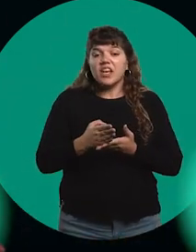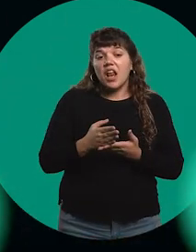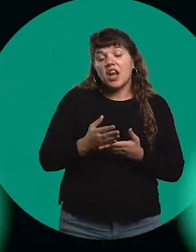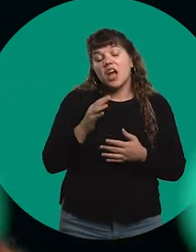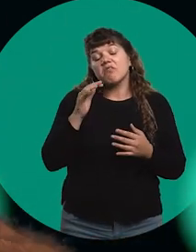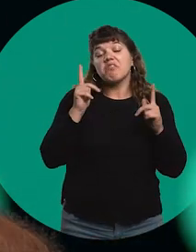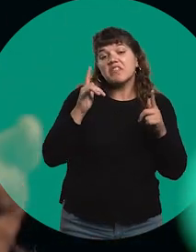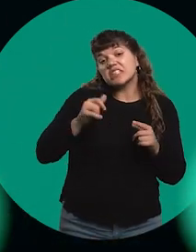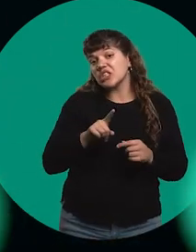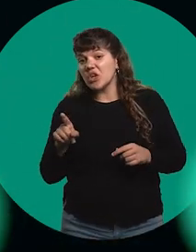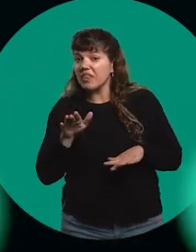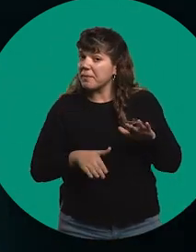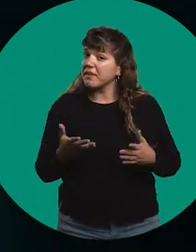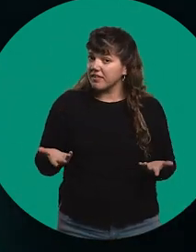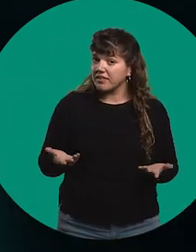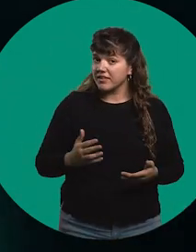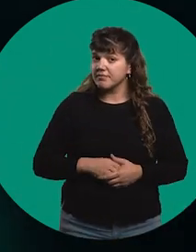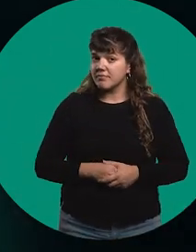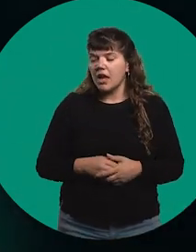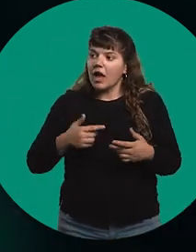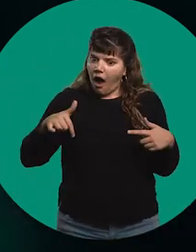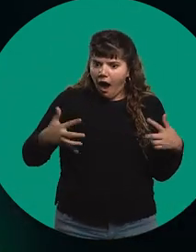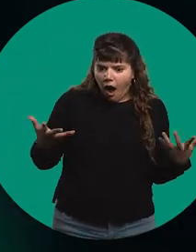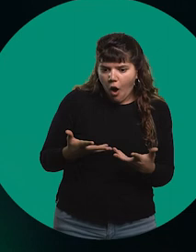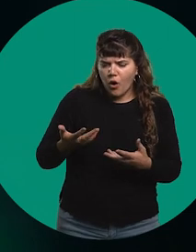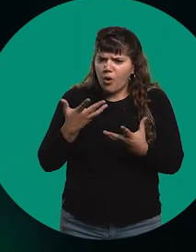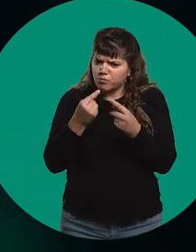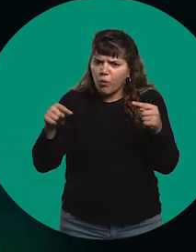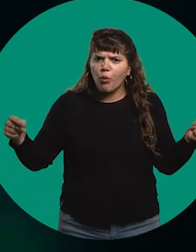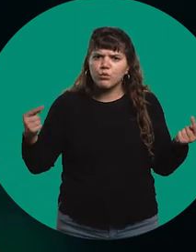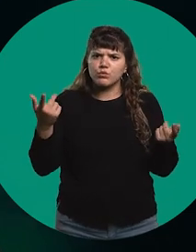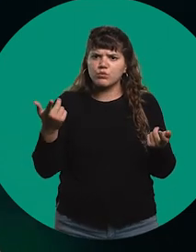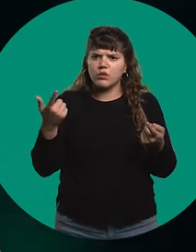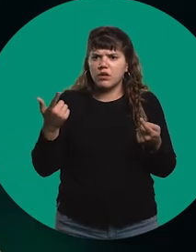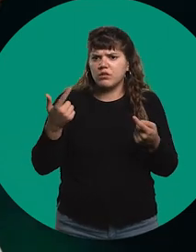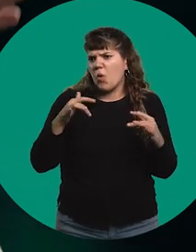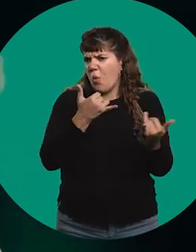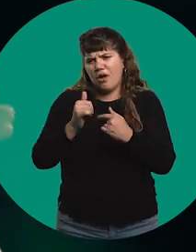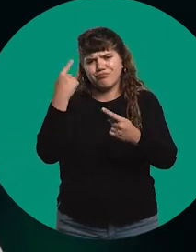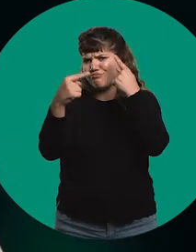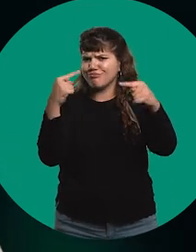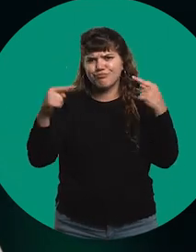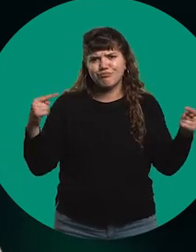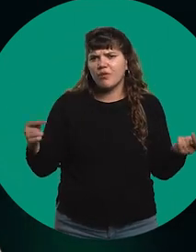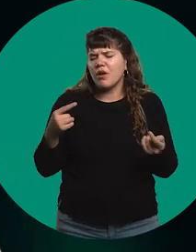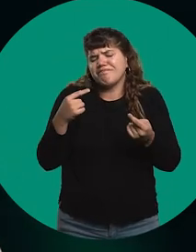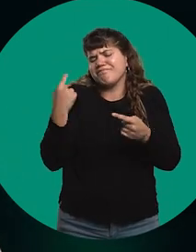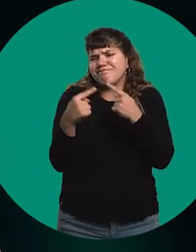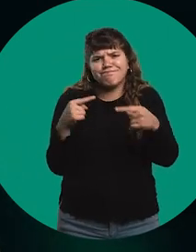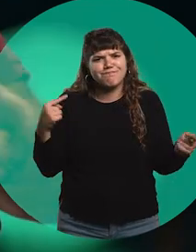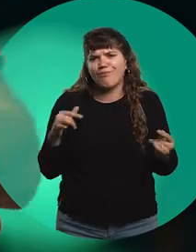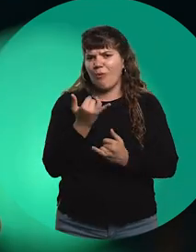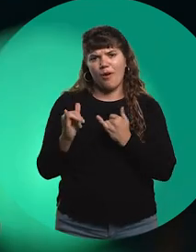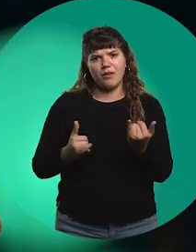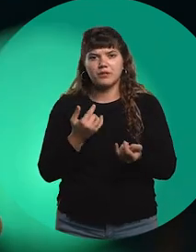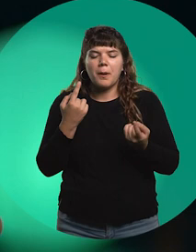menos divertida. Y hoy por día aparecen montones de recursos, ¿no?, lúdicos, de juegos de todo tipo, pero decía, no, hay infinitos juegos,